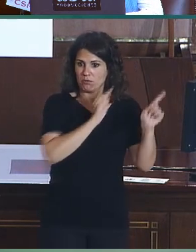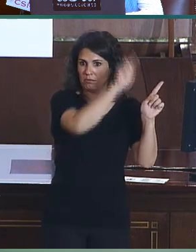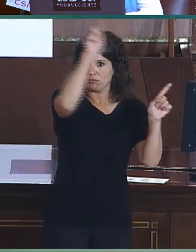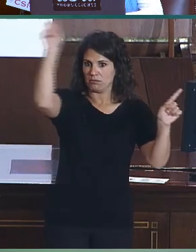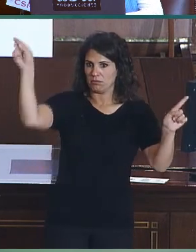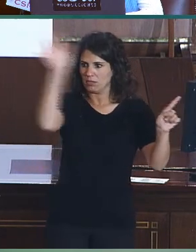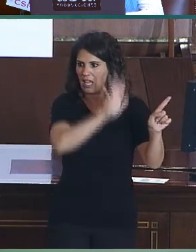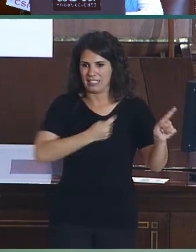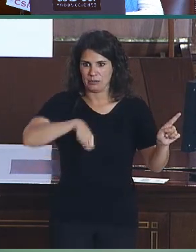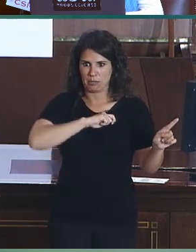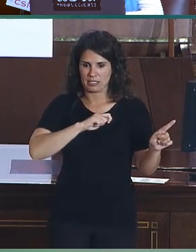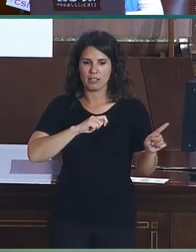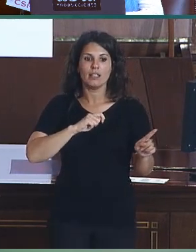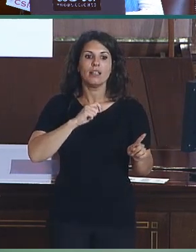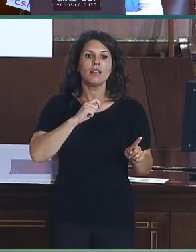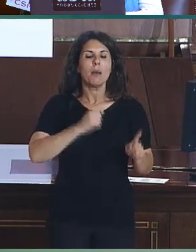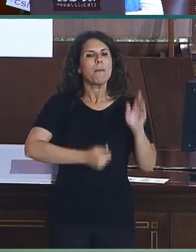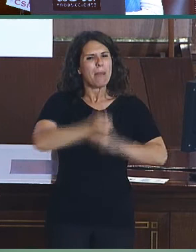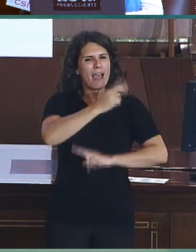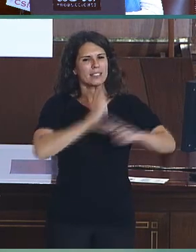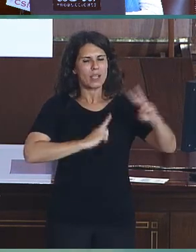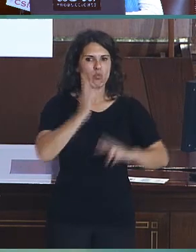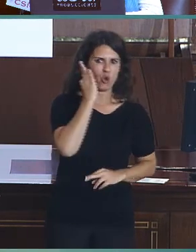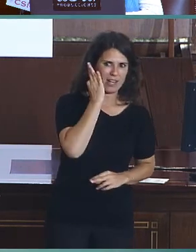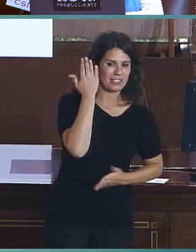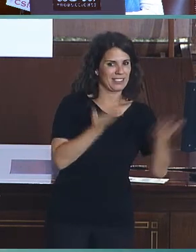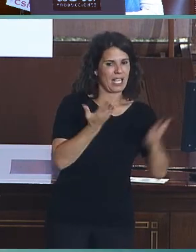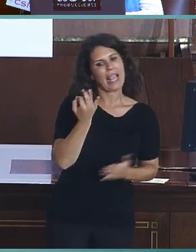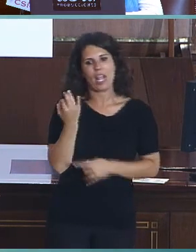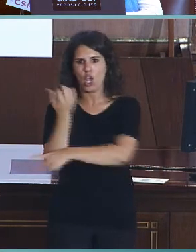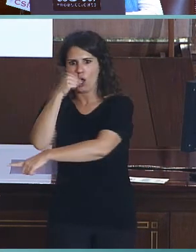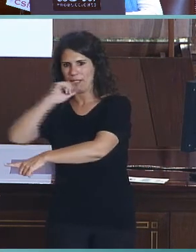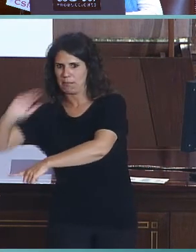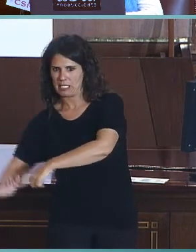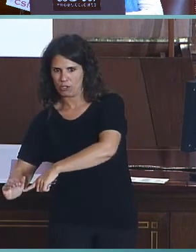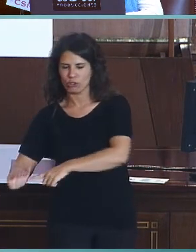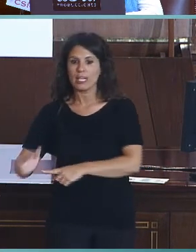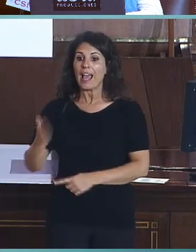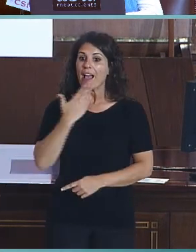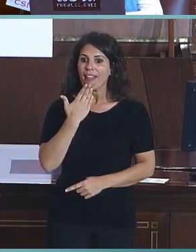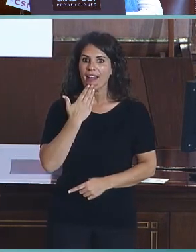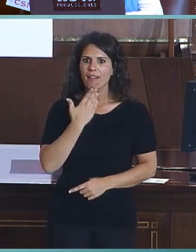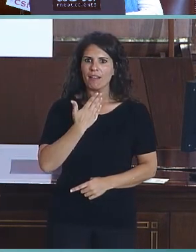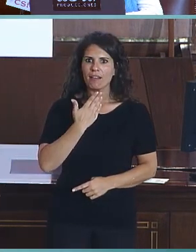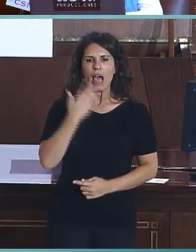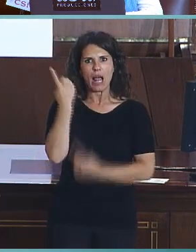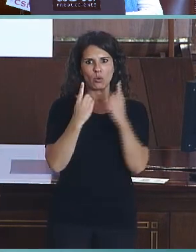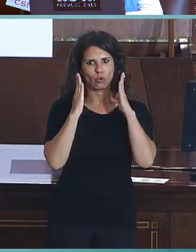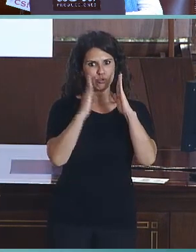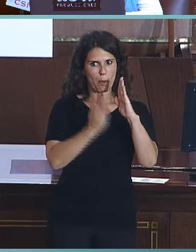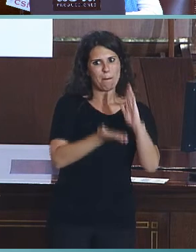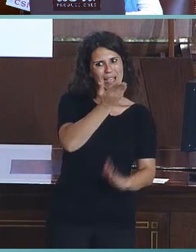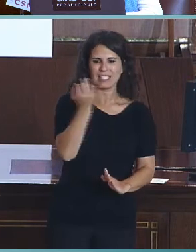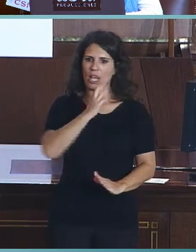Tenemos más respuestas de mujeres que de hombres y algunos sectores de edad están más representados que otros. En particular, tenemos